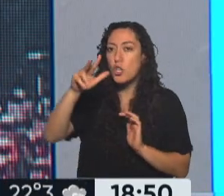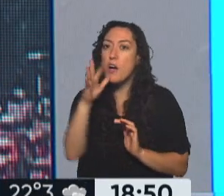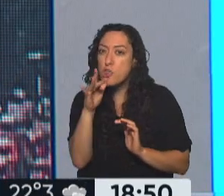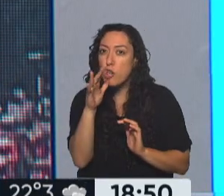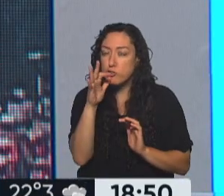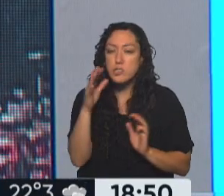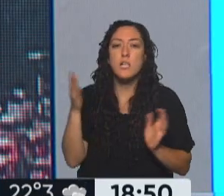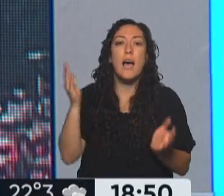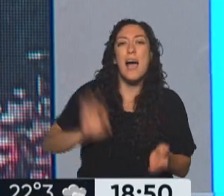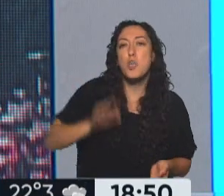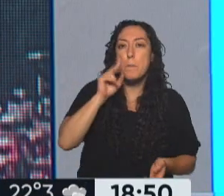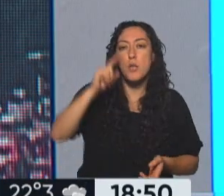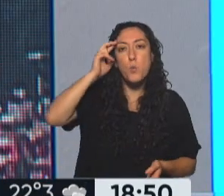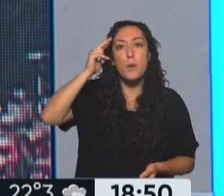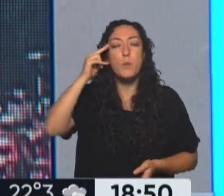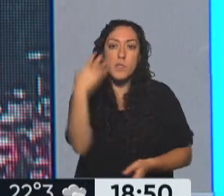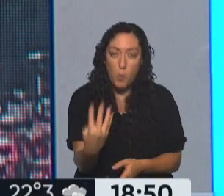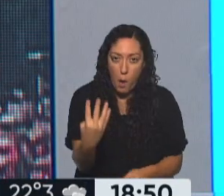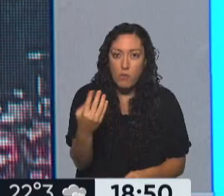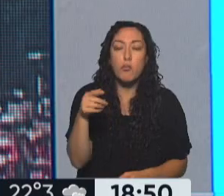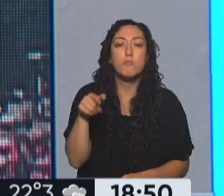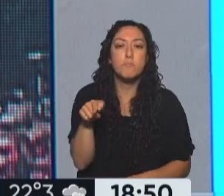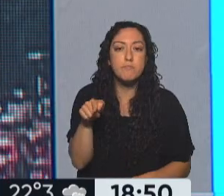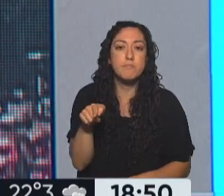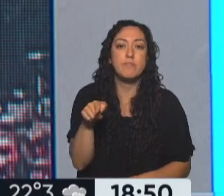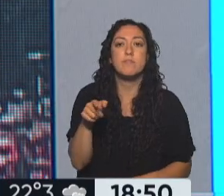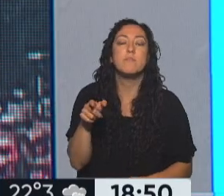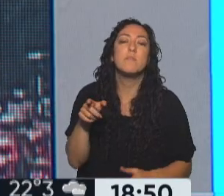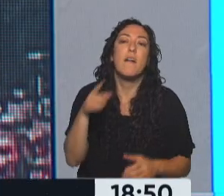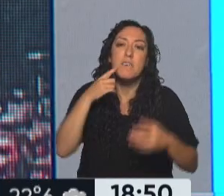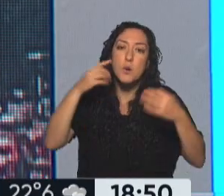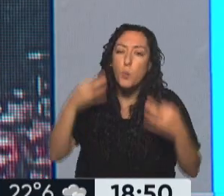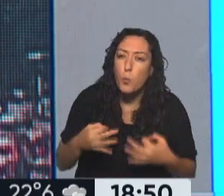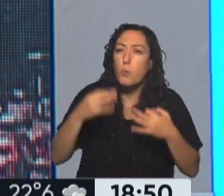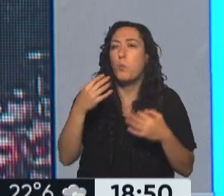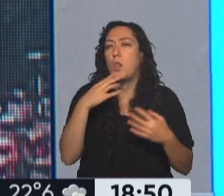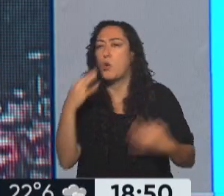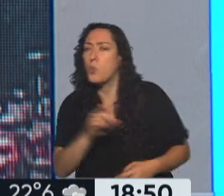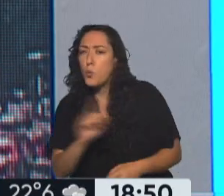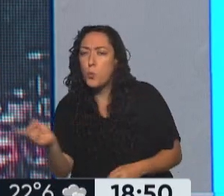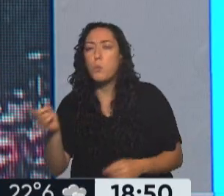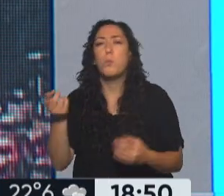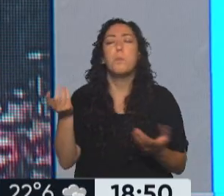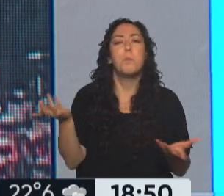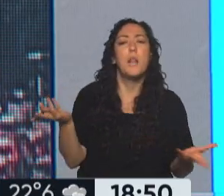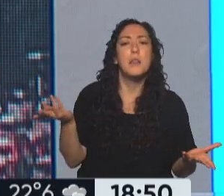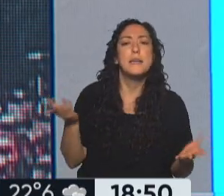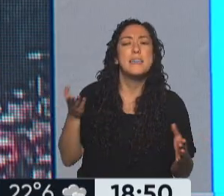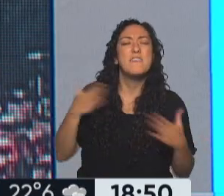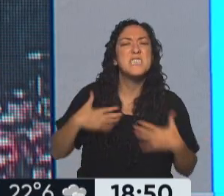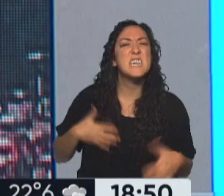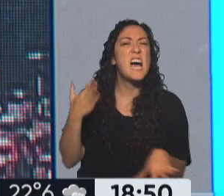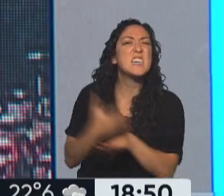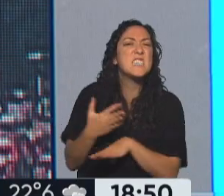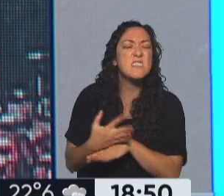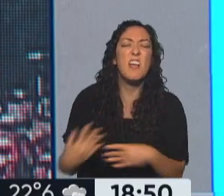24.314, que es del 94. Sí. Y vamos a hablar un poquito de si se cumple, si no se cumple, y de qué es la accesibilidad física justamente.